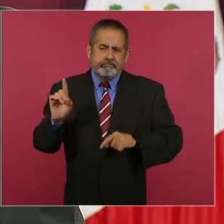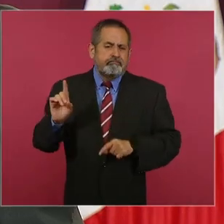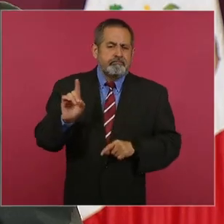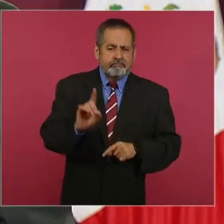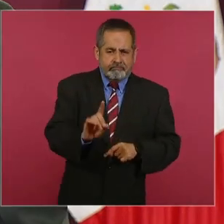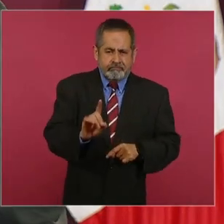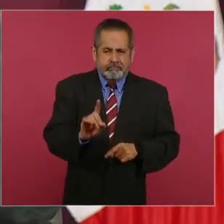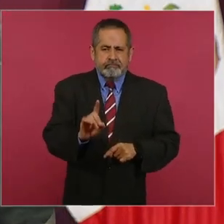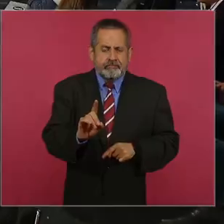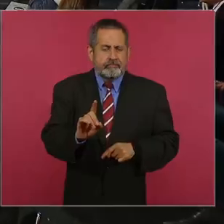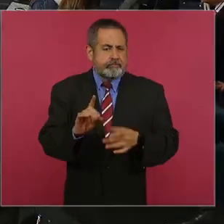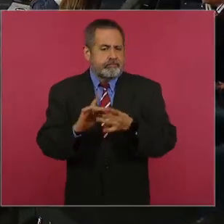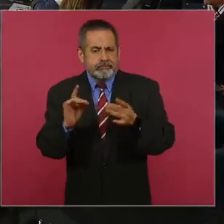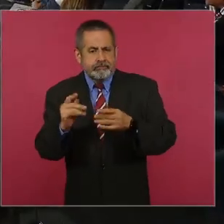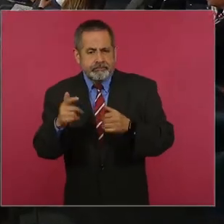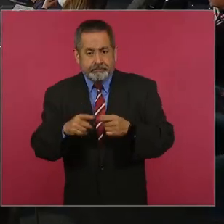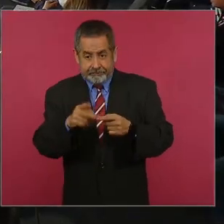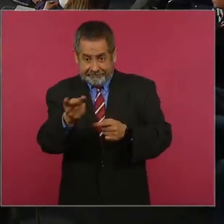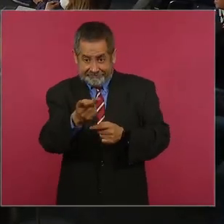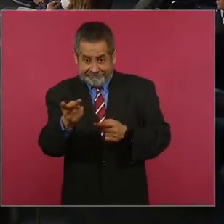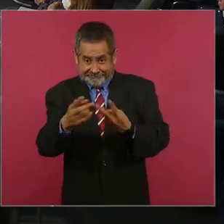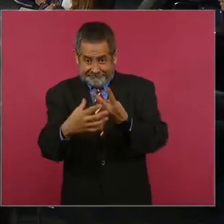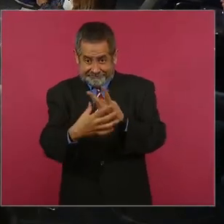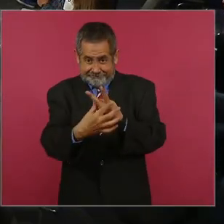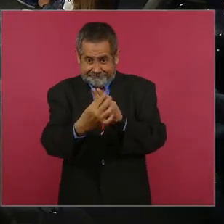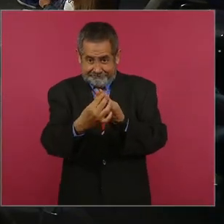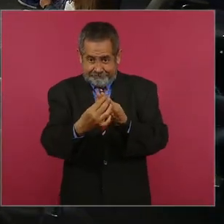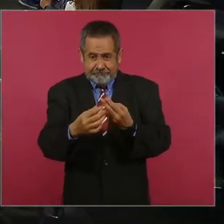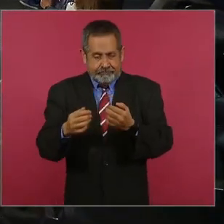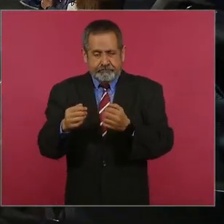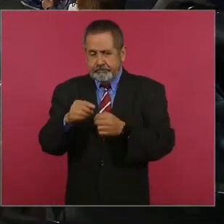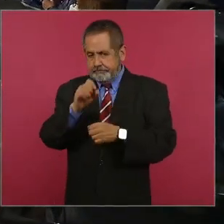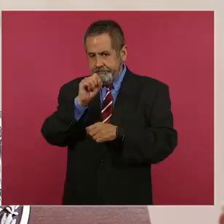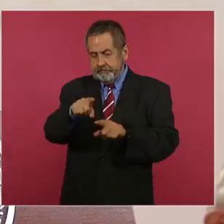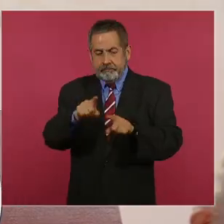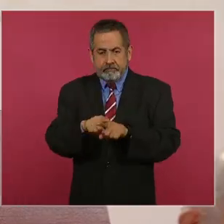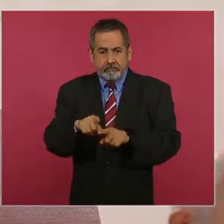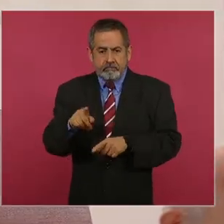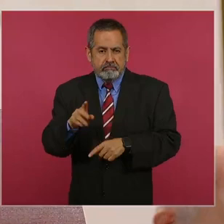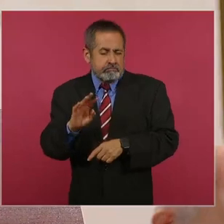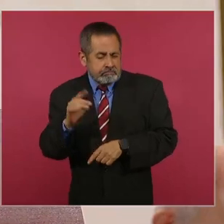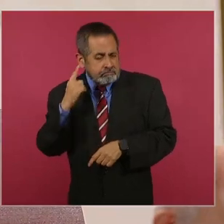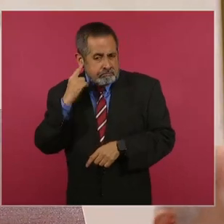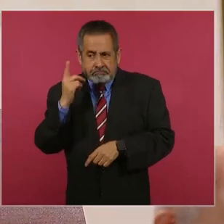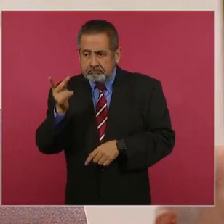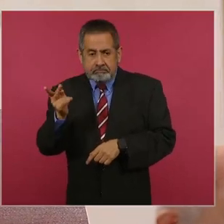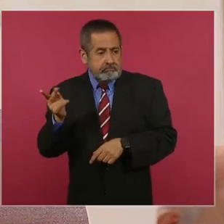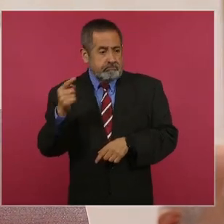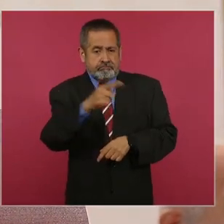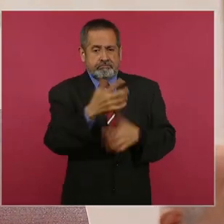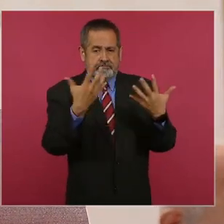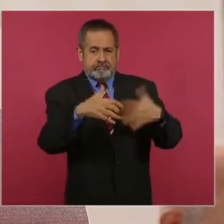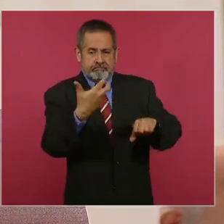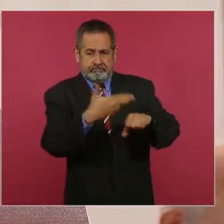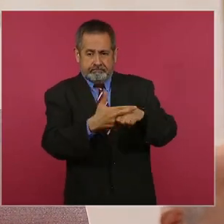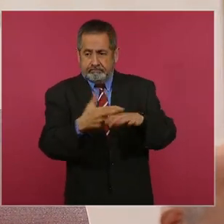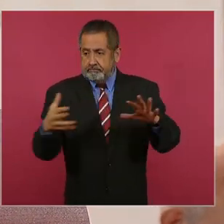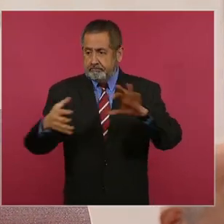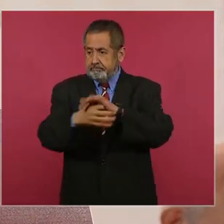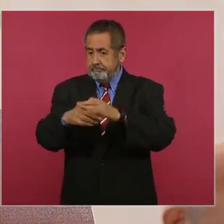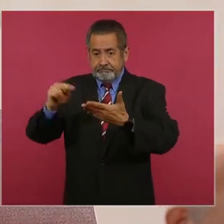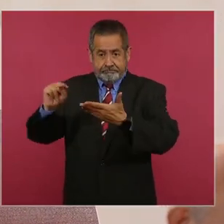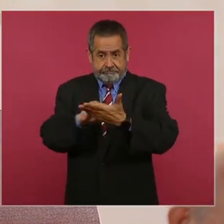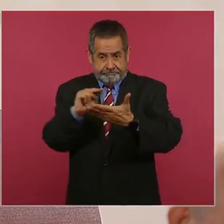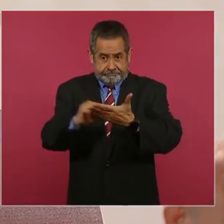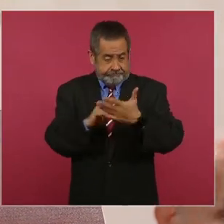porque son las dos preguntas están relacionadas una es si se hizo este acuerdo con esta empresa y